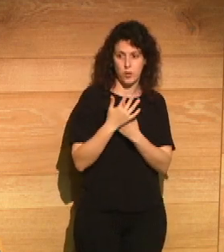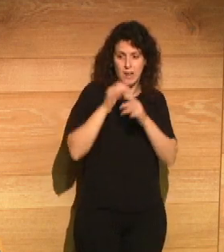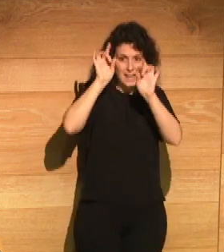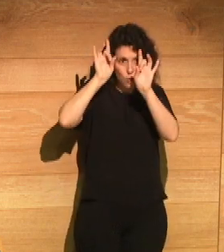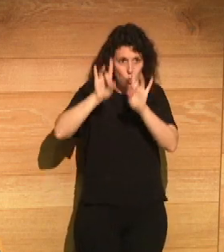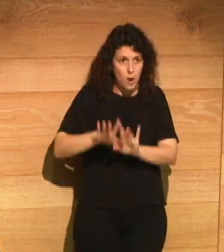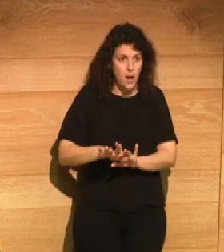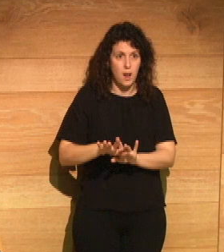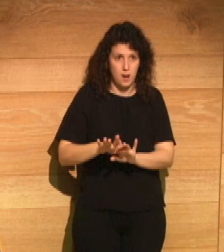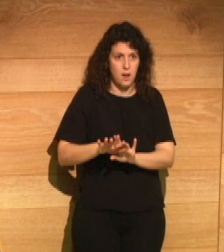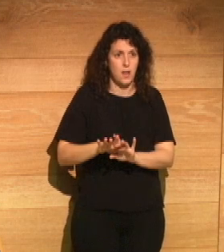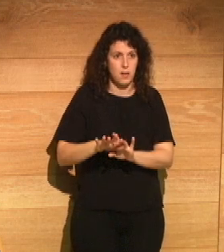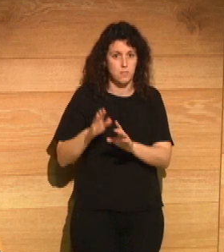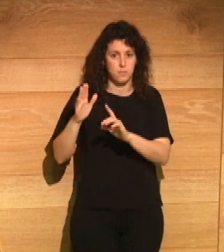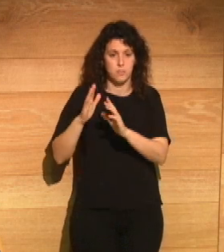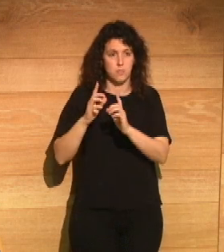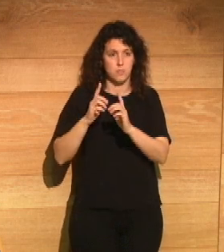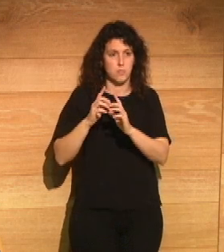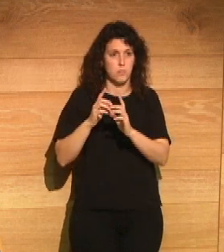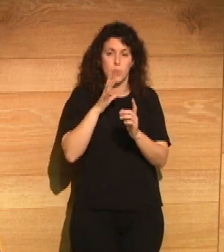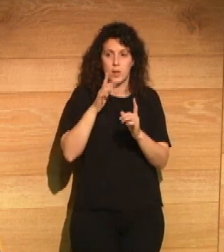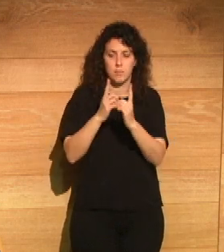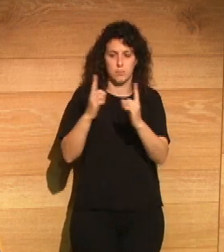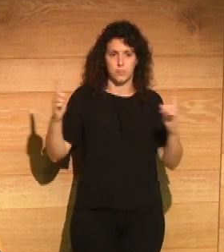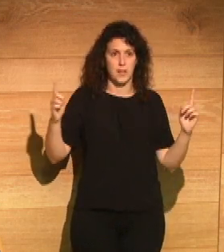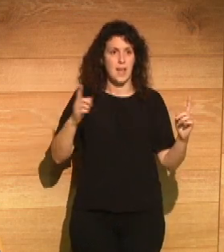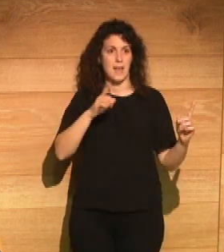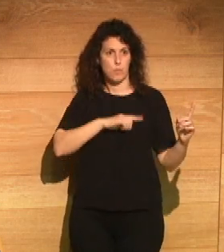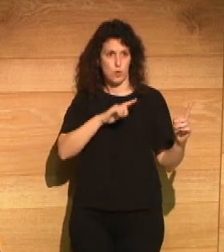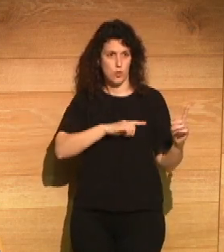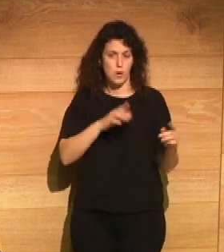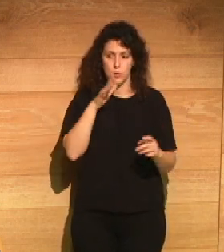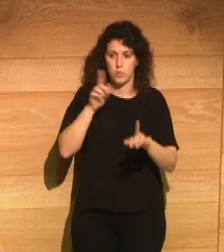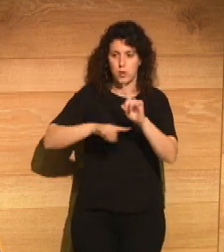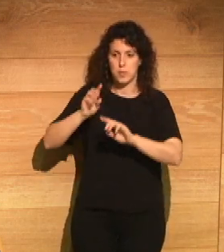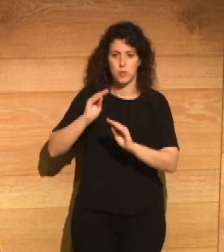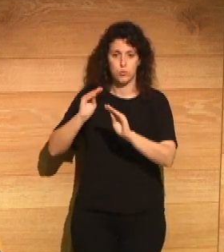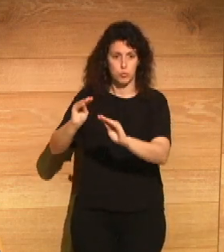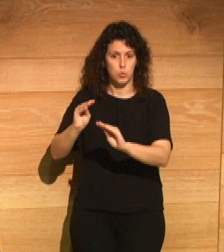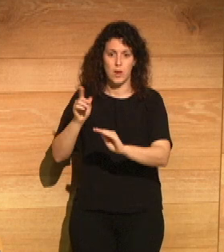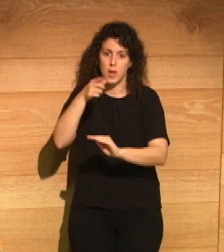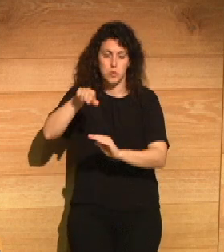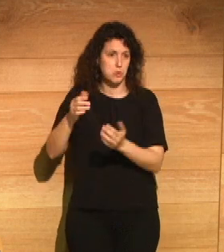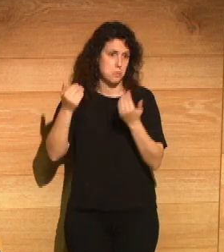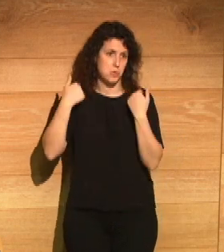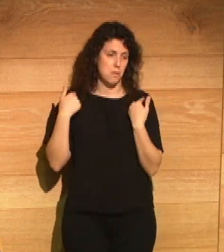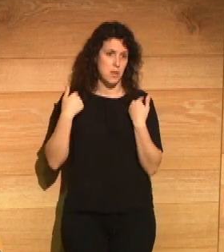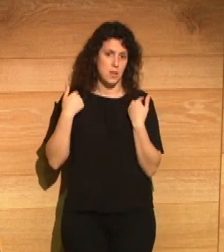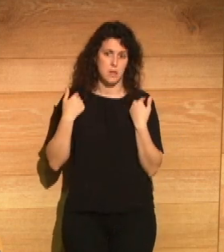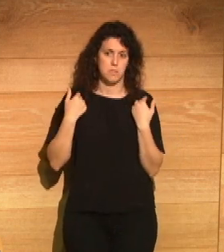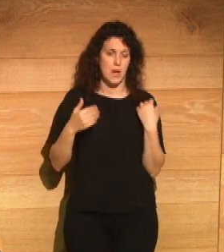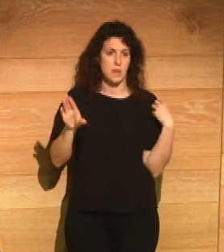por la distancia emocional de nuestros padres, que tenían sus propios problemas y no sabían tampoco cómo cargarlos, y